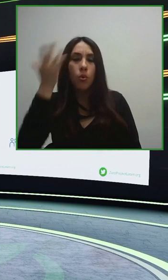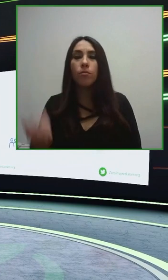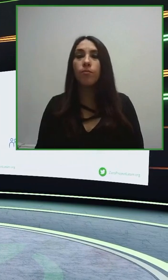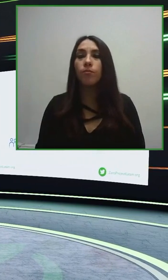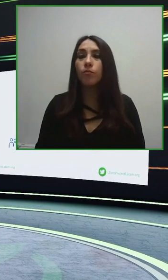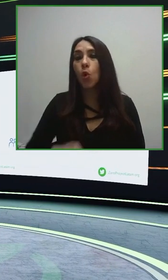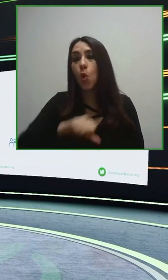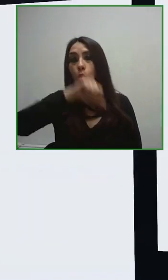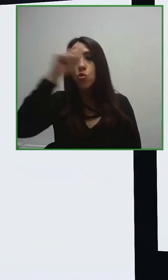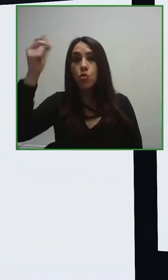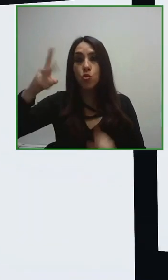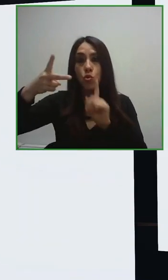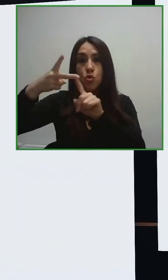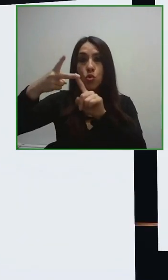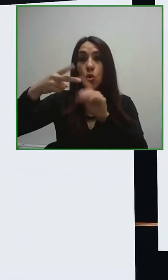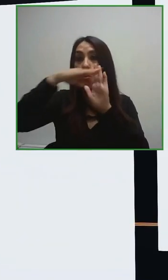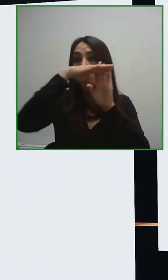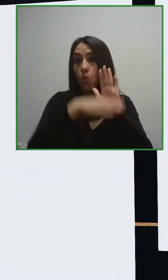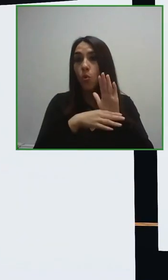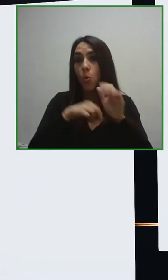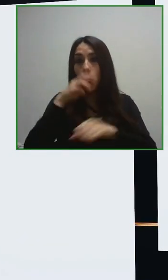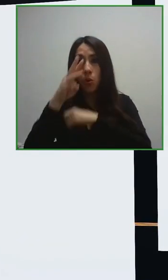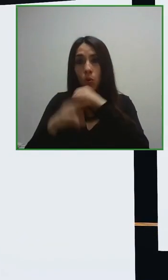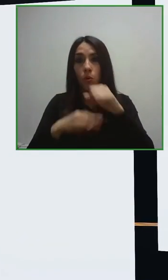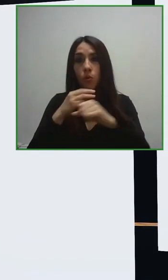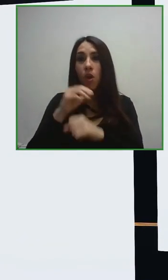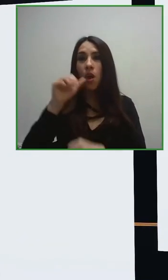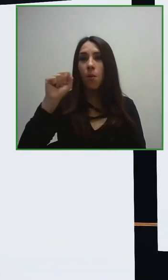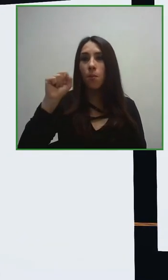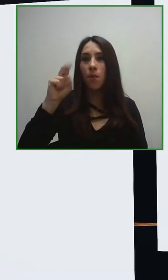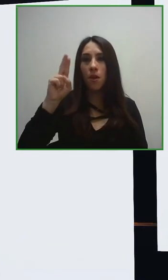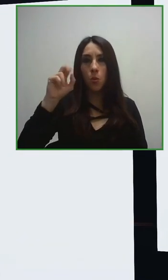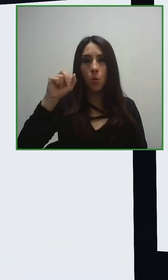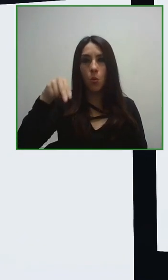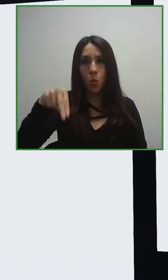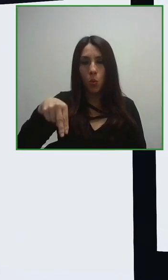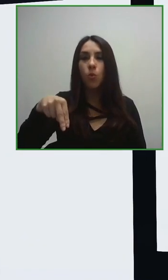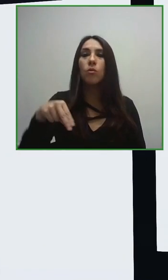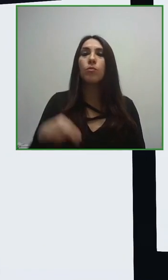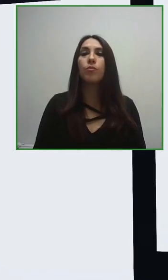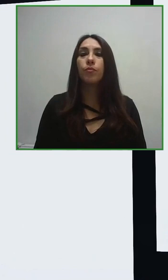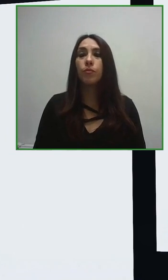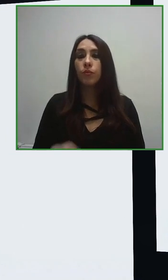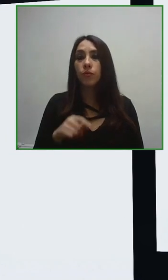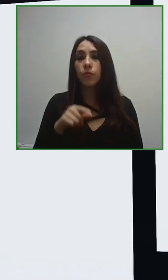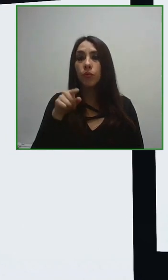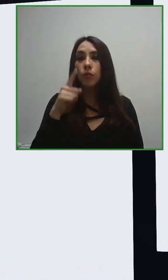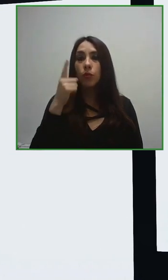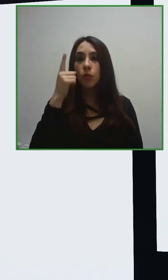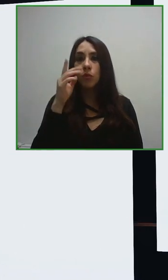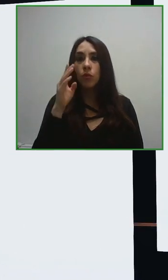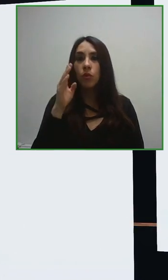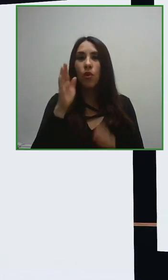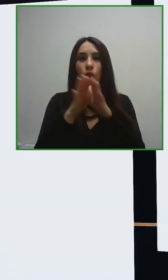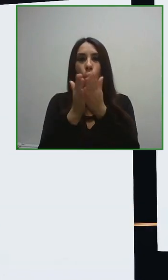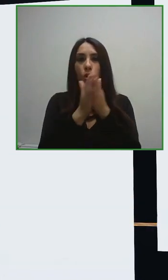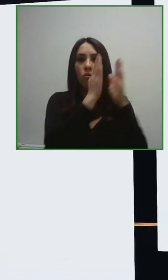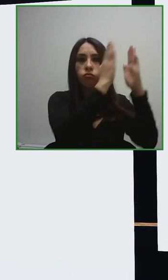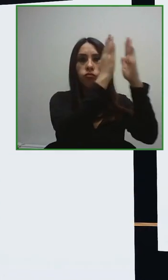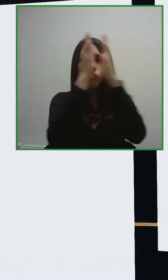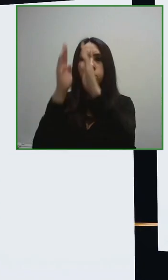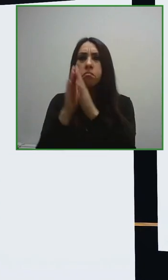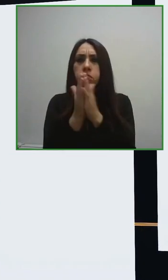RIT, una librería en línea que ofrece recursos de lectura de alta calidad en lengua de señas y lenguaje